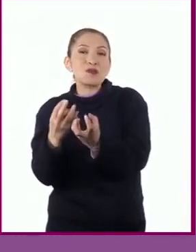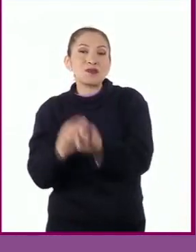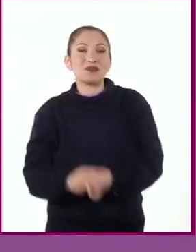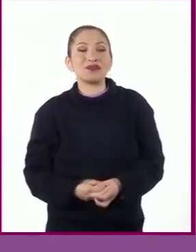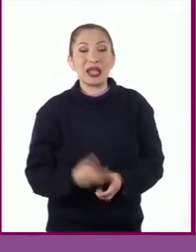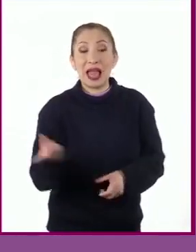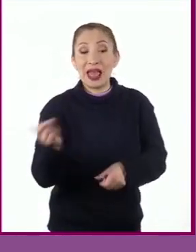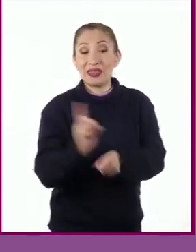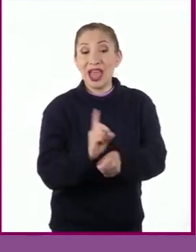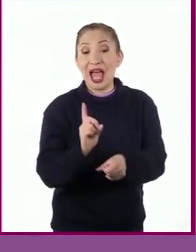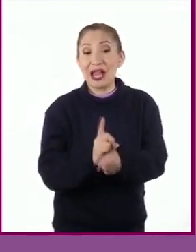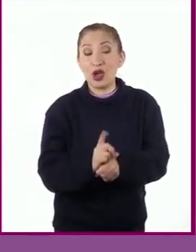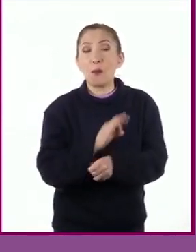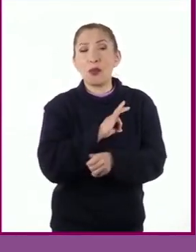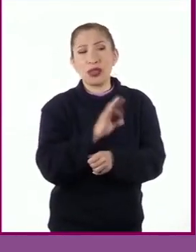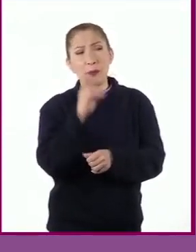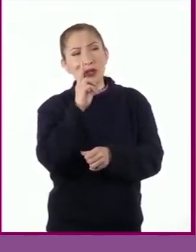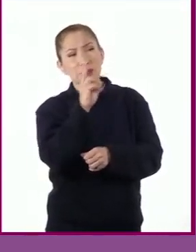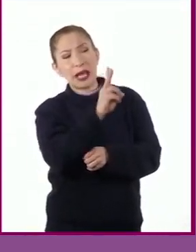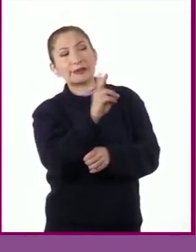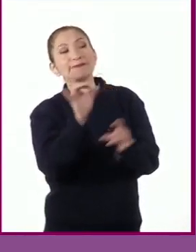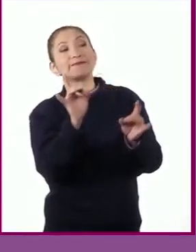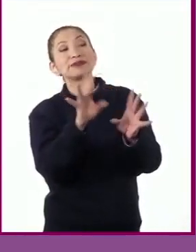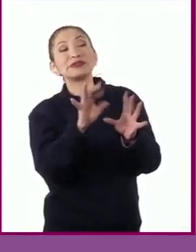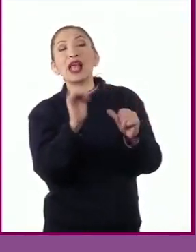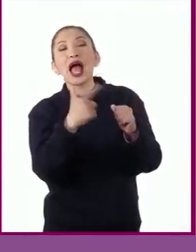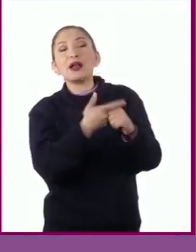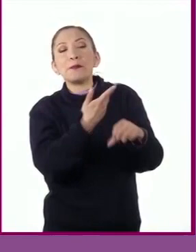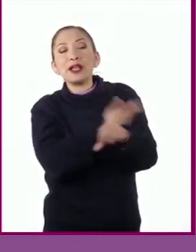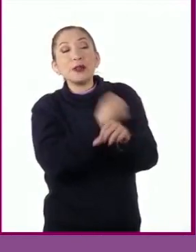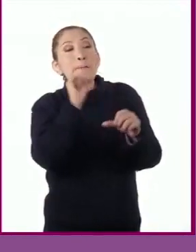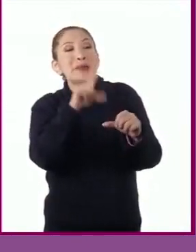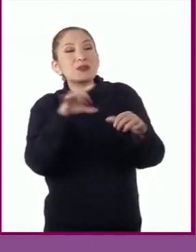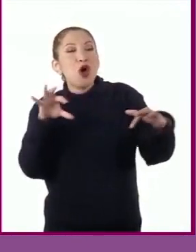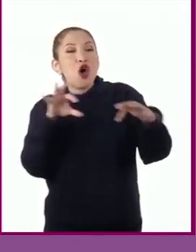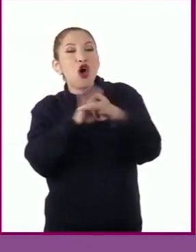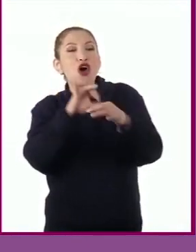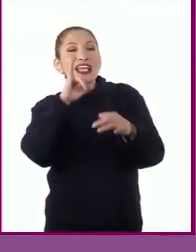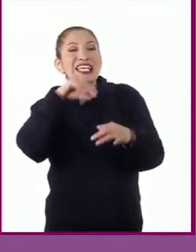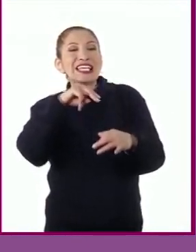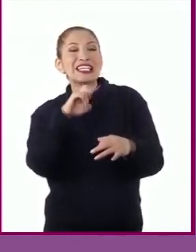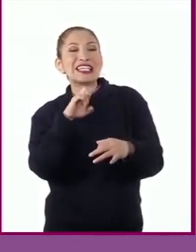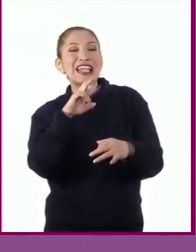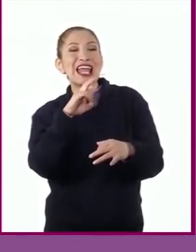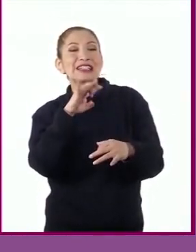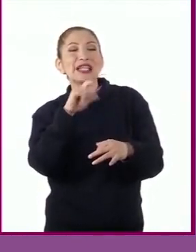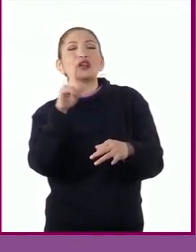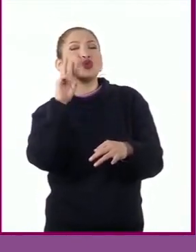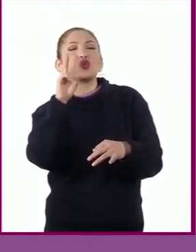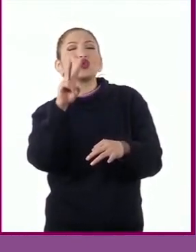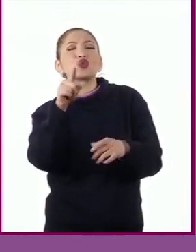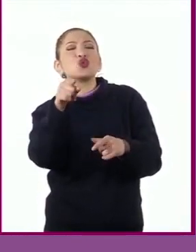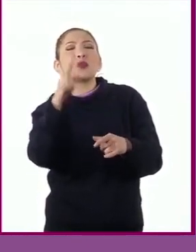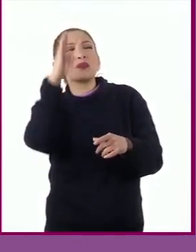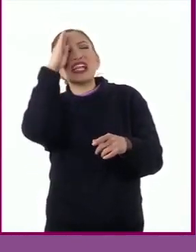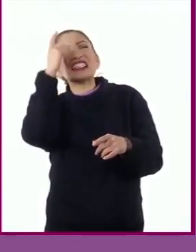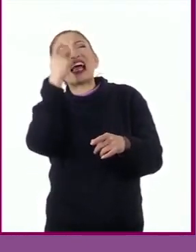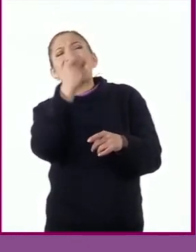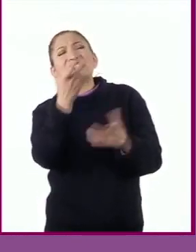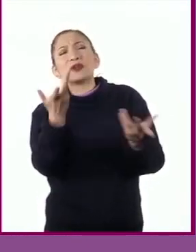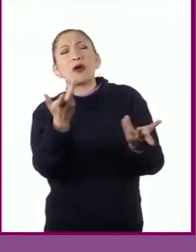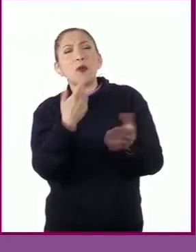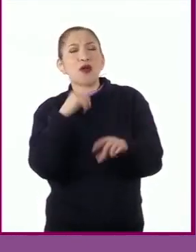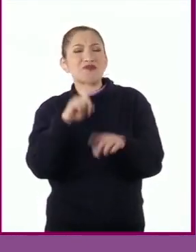Todos los días nos podemos enfrentar a situaciones que están relacionadas con la inercia. ¿En cuáles situaciones contrarrestarías este